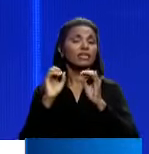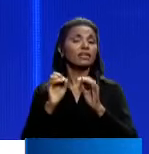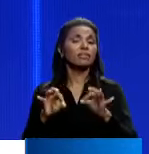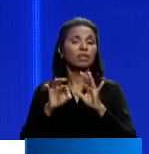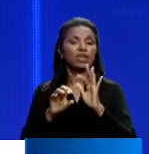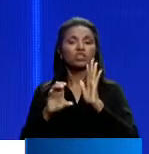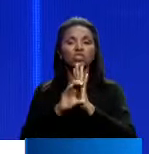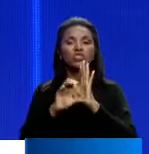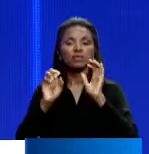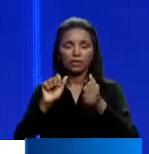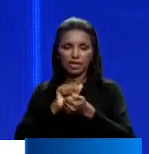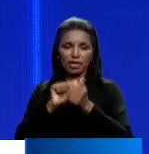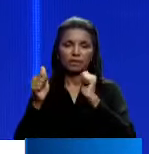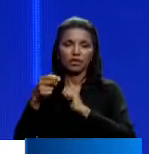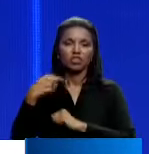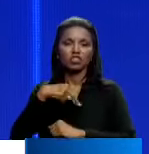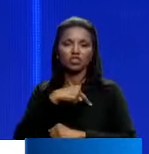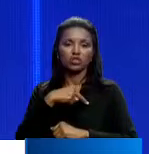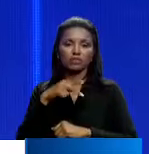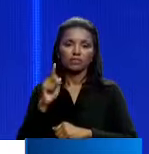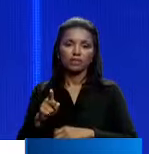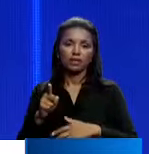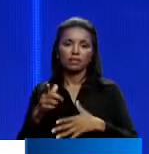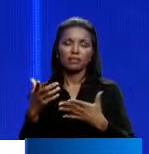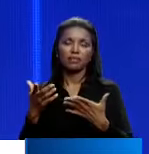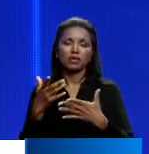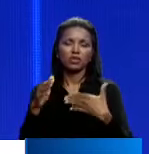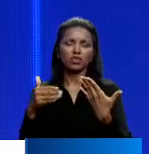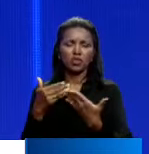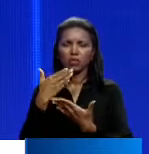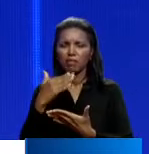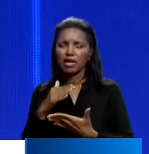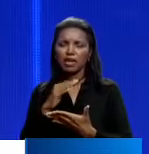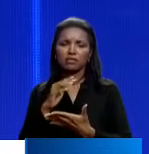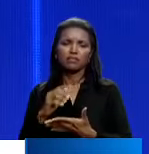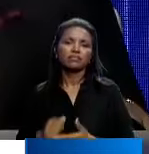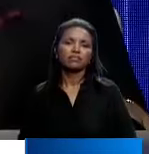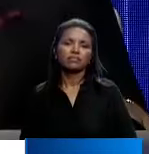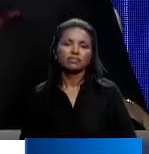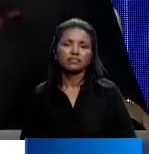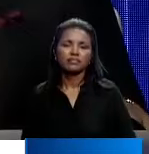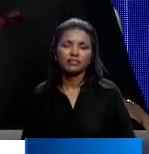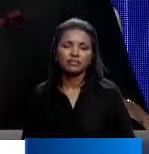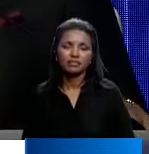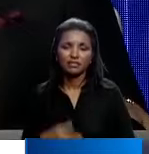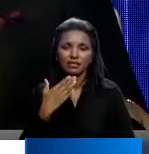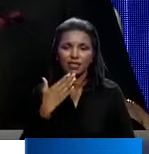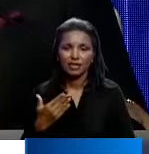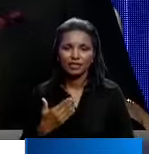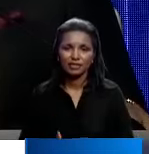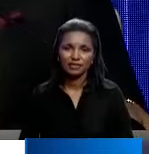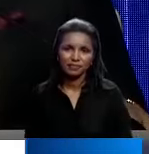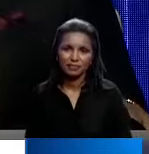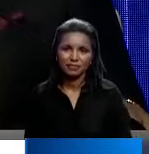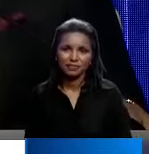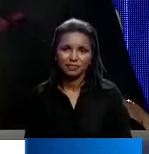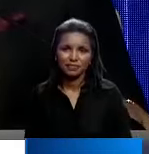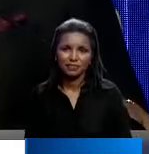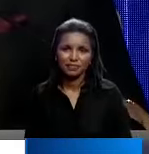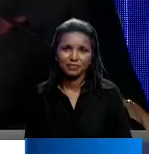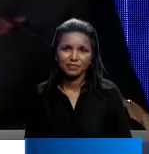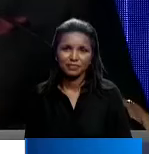originaria va porque vamos a barrer con la corrupción. Muchísimas gracias, candidata Zulay